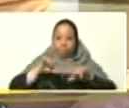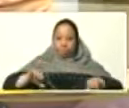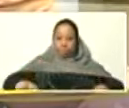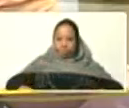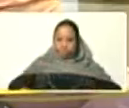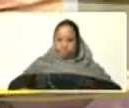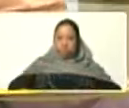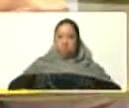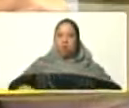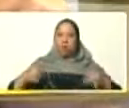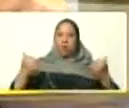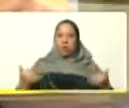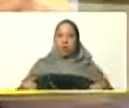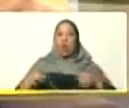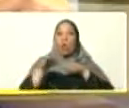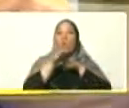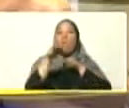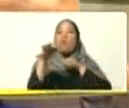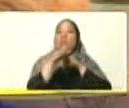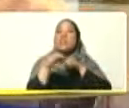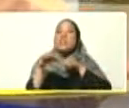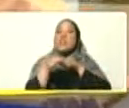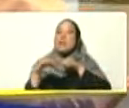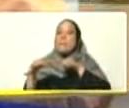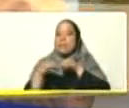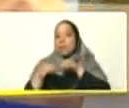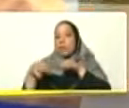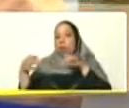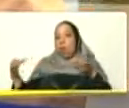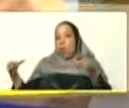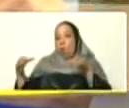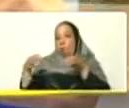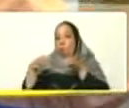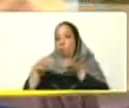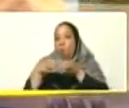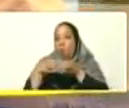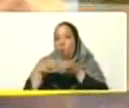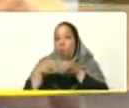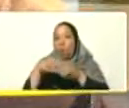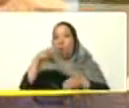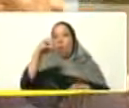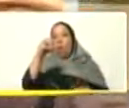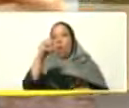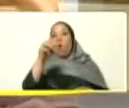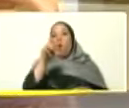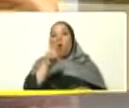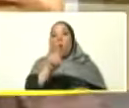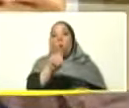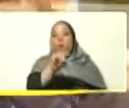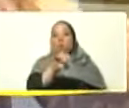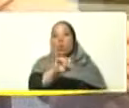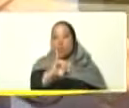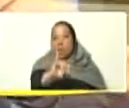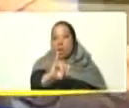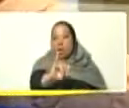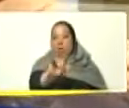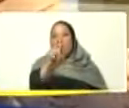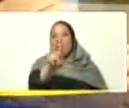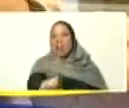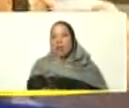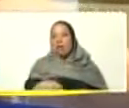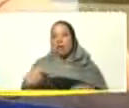organización, llámese municipal, ¿verdad? De las ODI, de la UPD. Esa organización también se